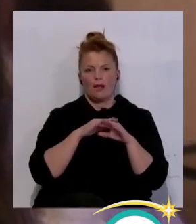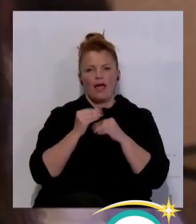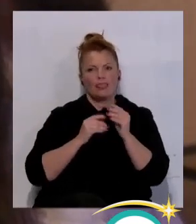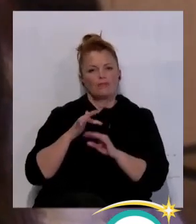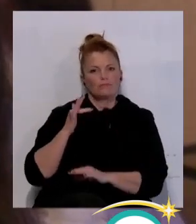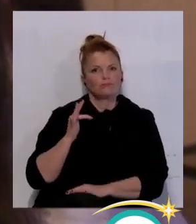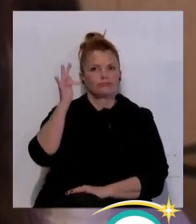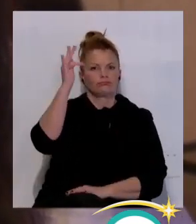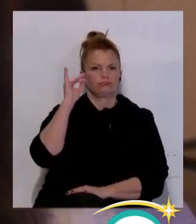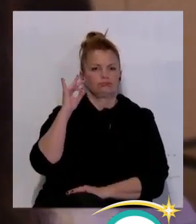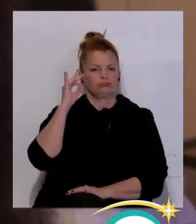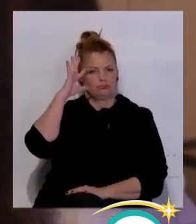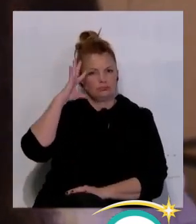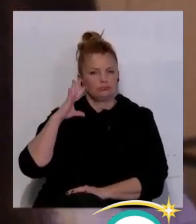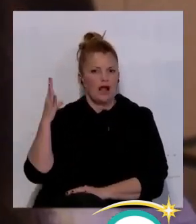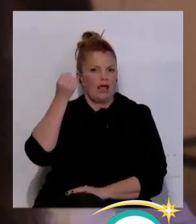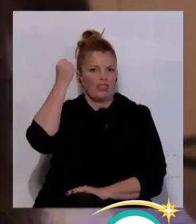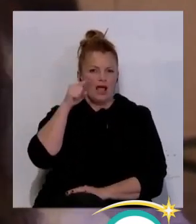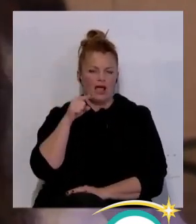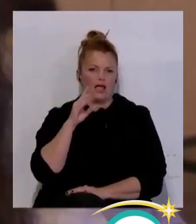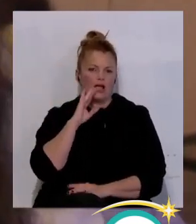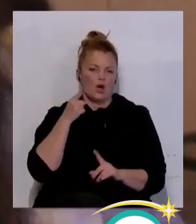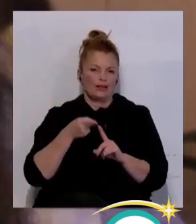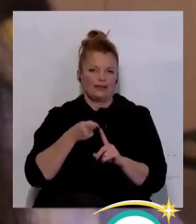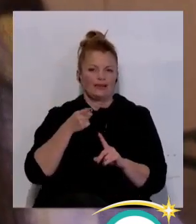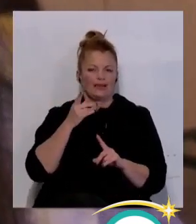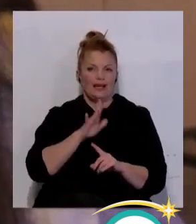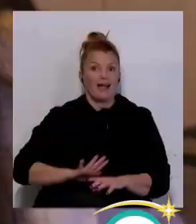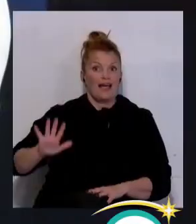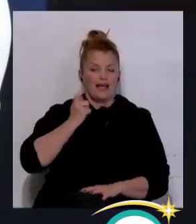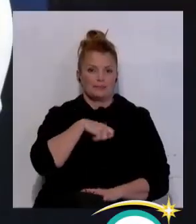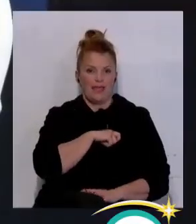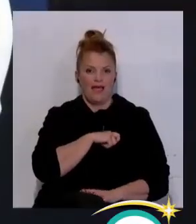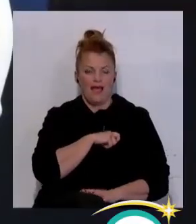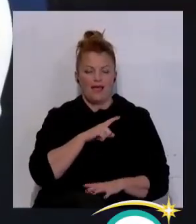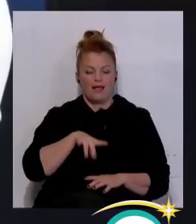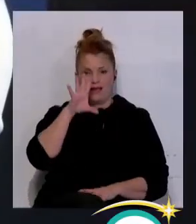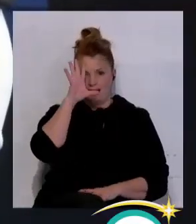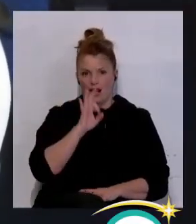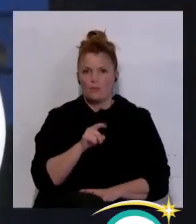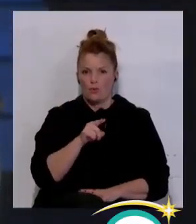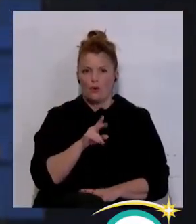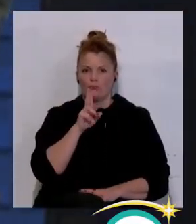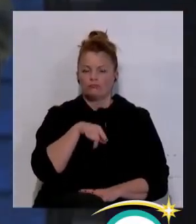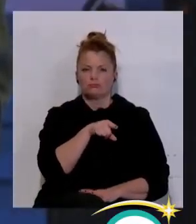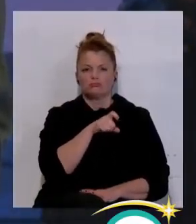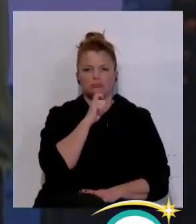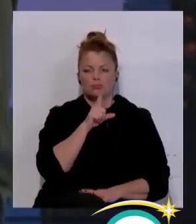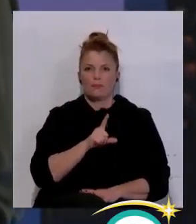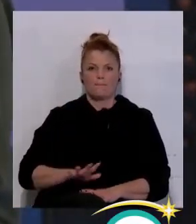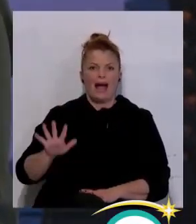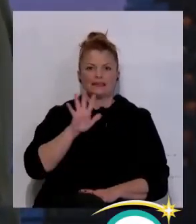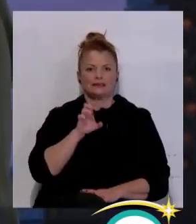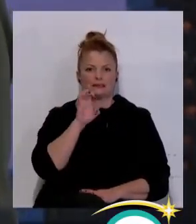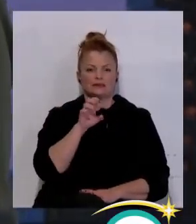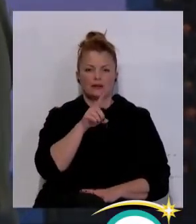optimizar y alcanzar, bueno, intentar alcanzar ese objetivo a nivel España, que creemos que es una de es el país